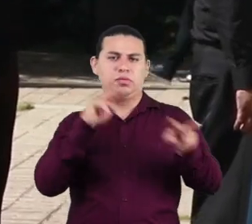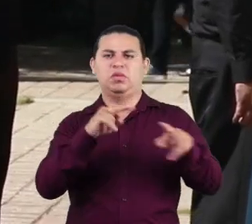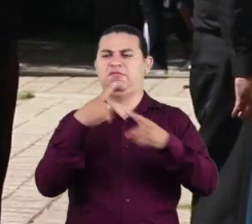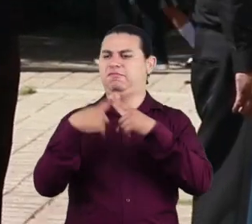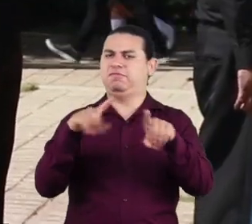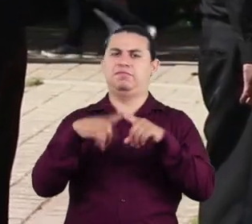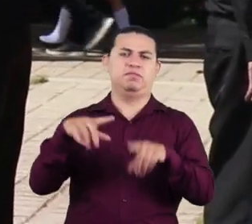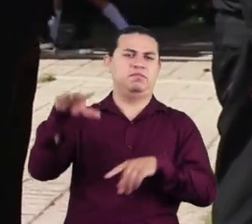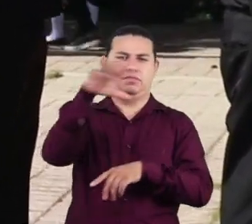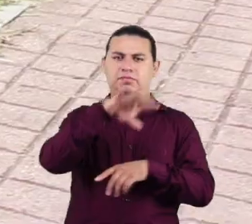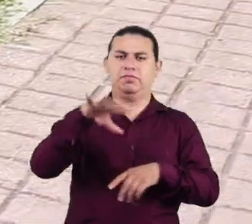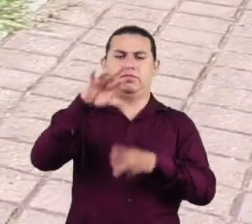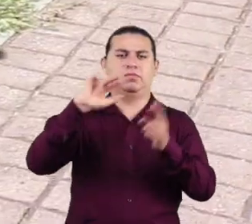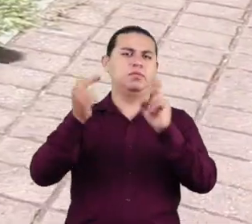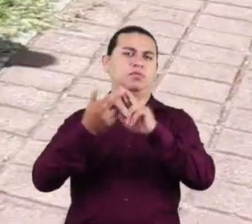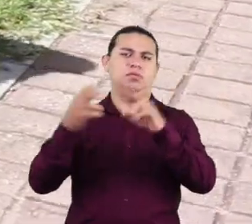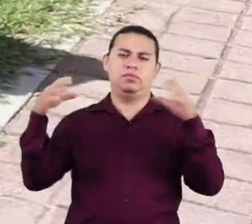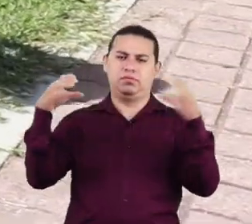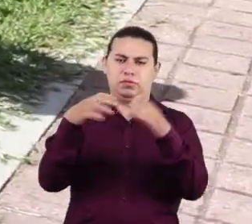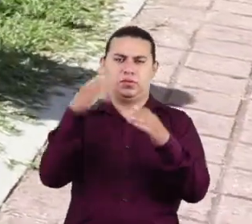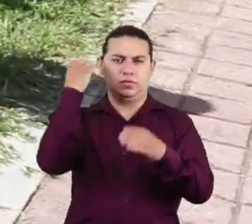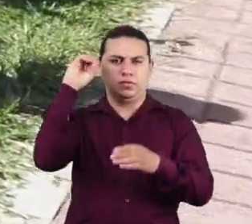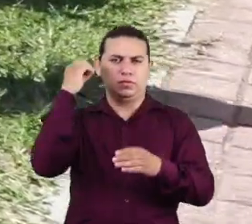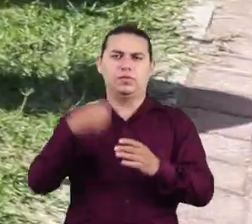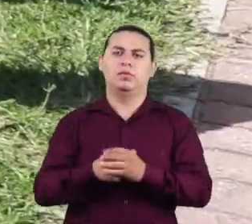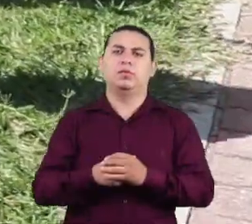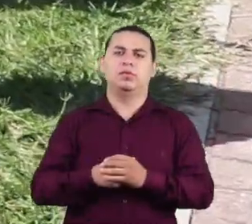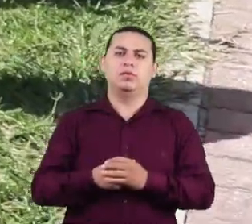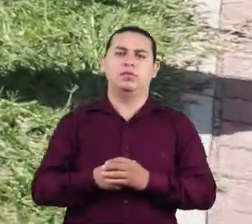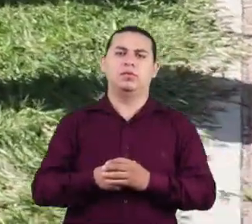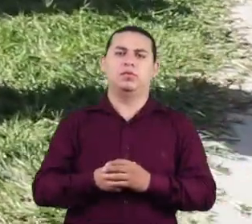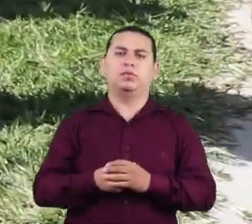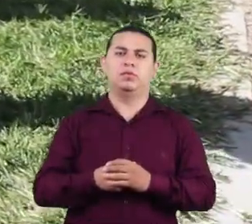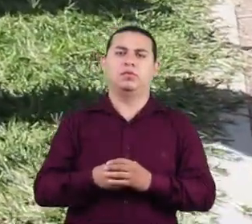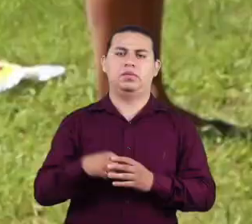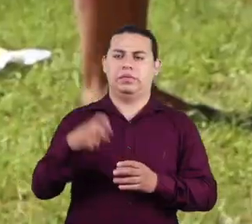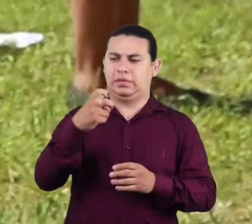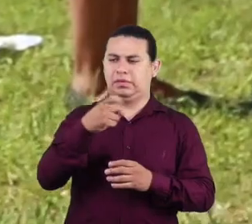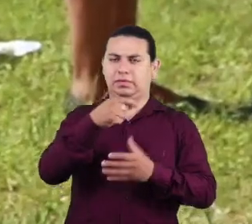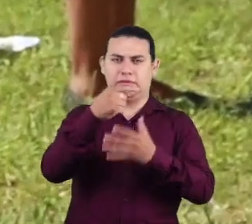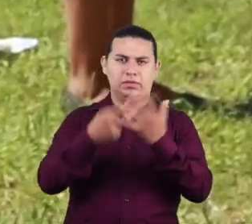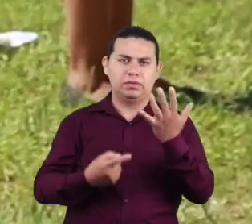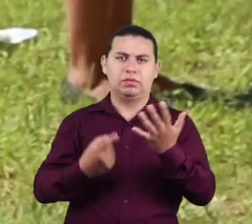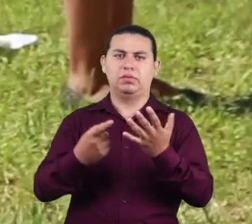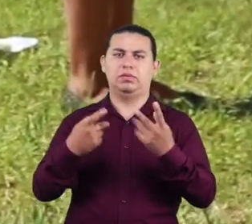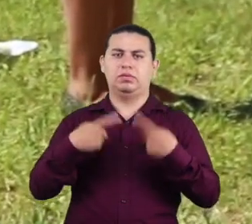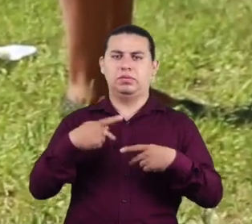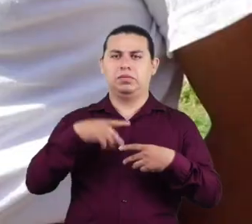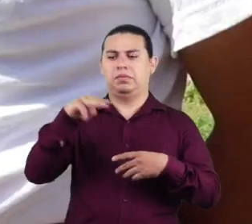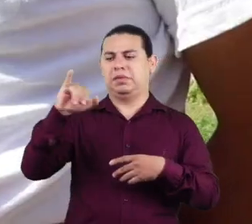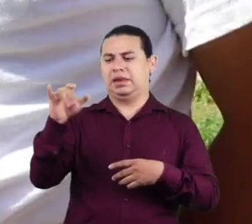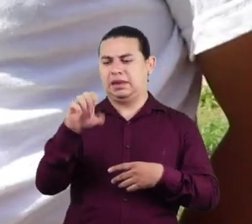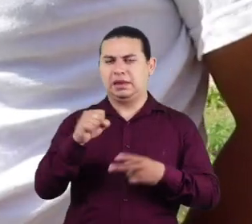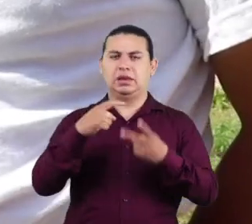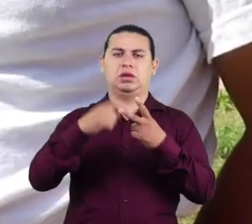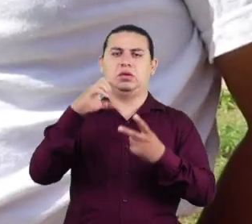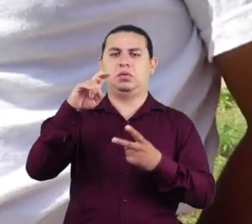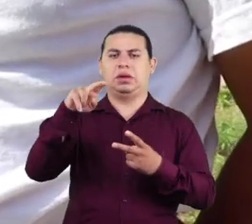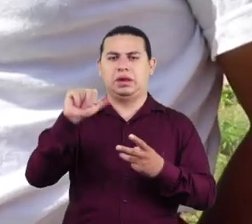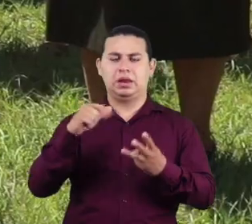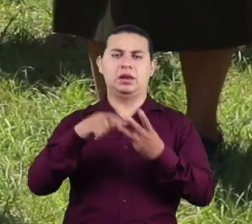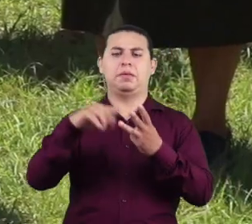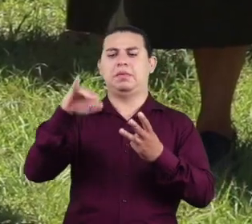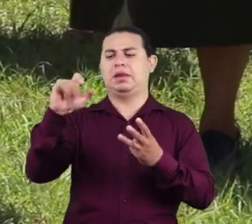personas de las diferentes regiones de nuestra ciudad de Oaxaca, entre ellos los mijes, los de la cuenca, los de la